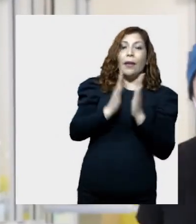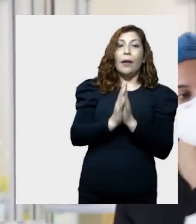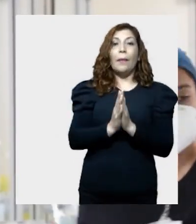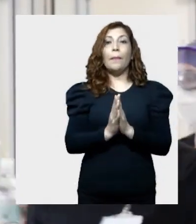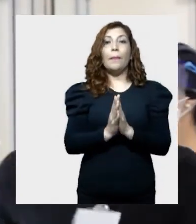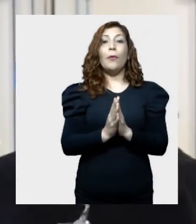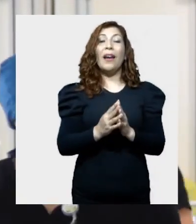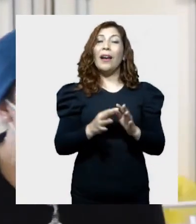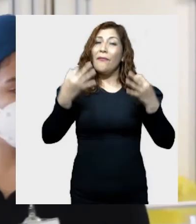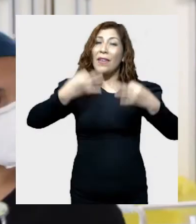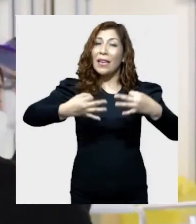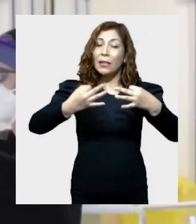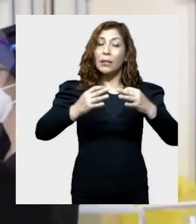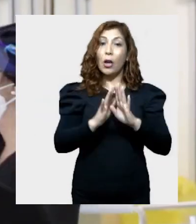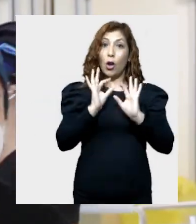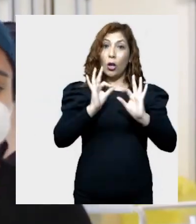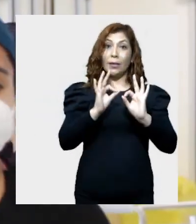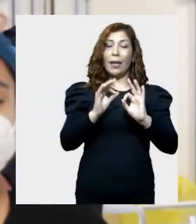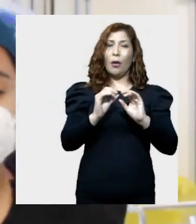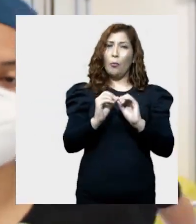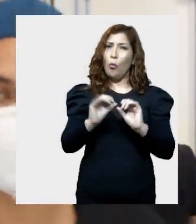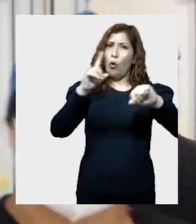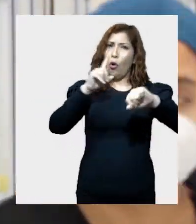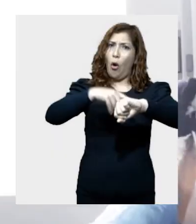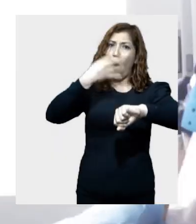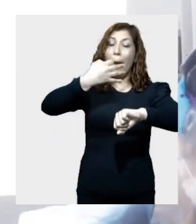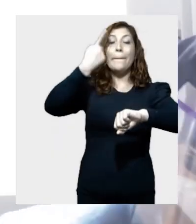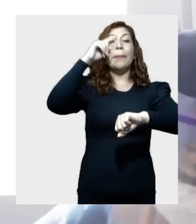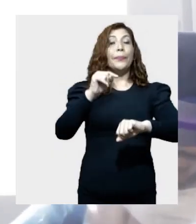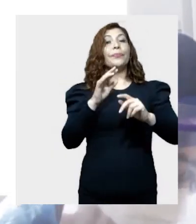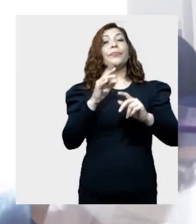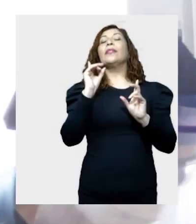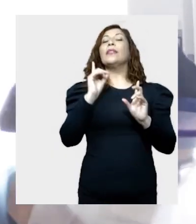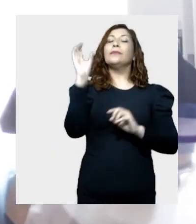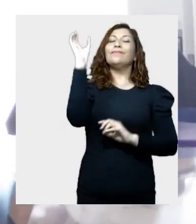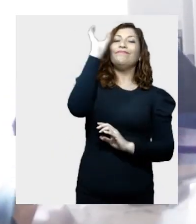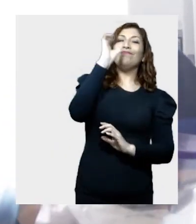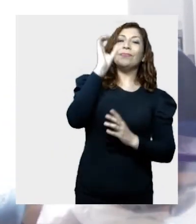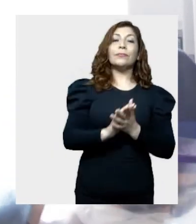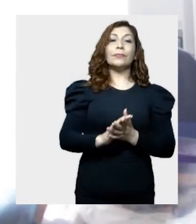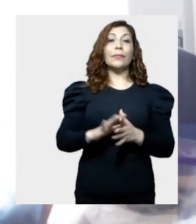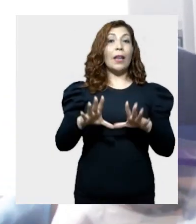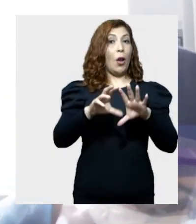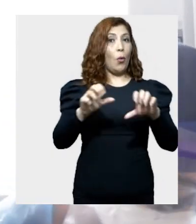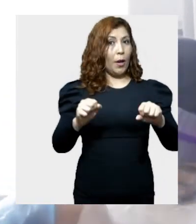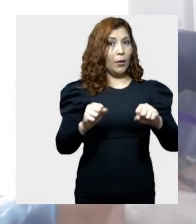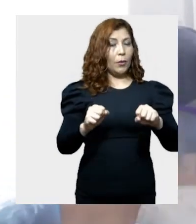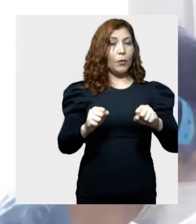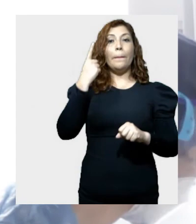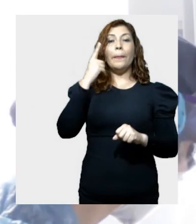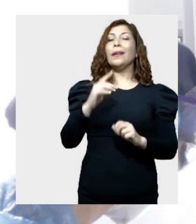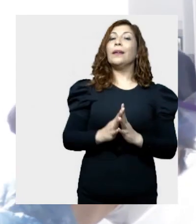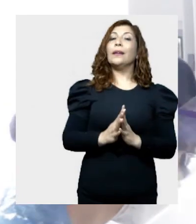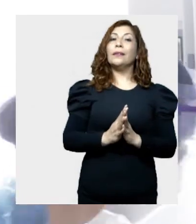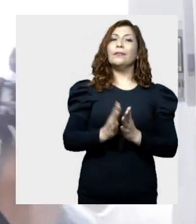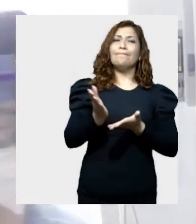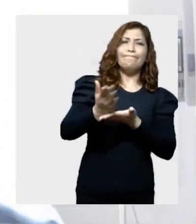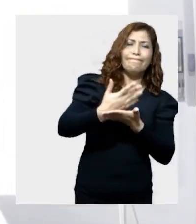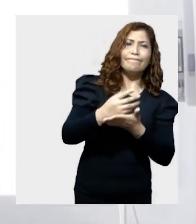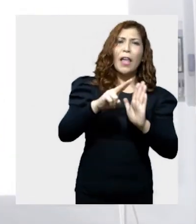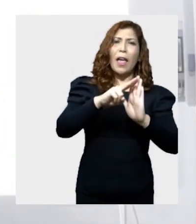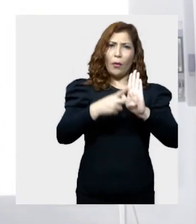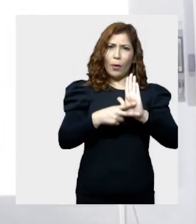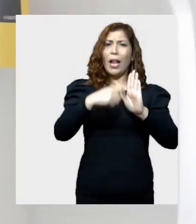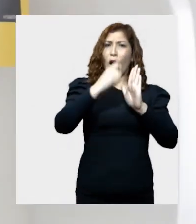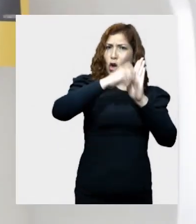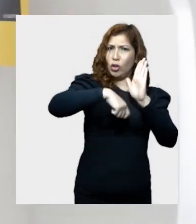y eficiente y principalmente oportuna. Para ello, se deben buscar acuerdos y consensos para adecuar este